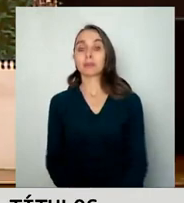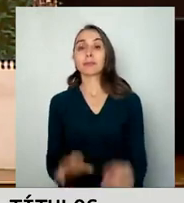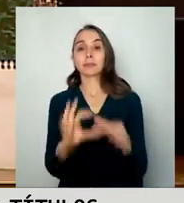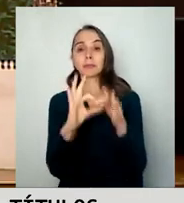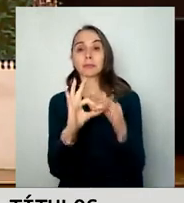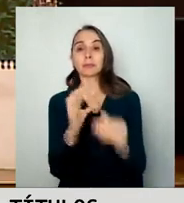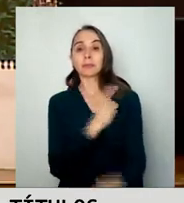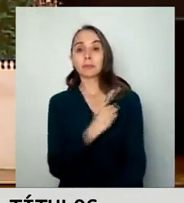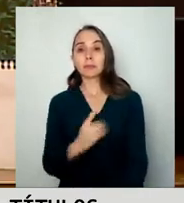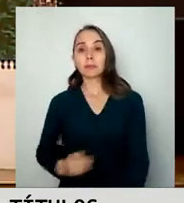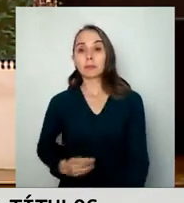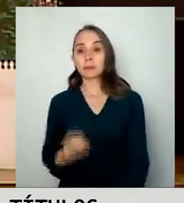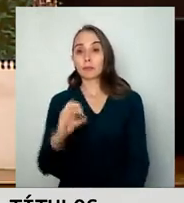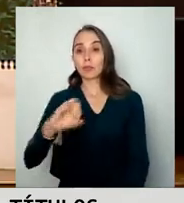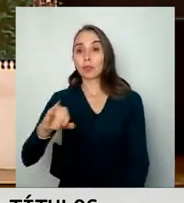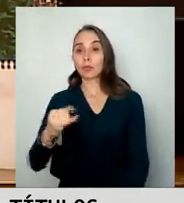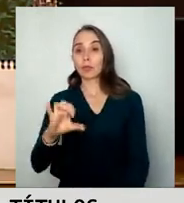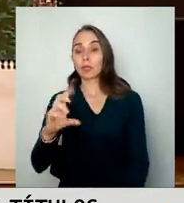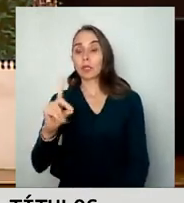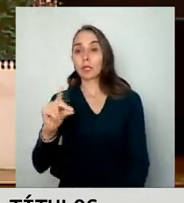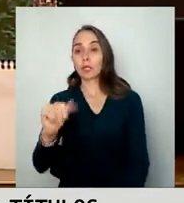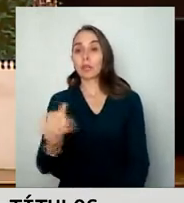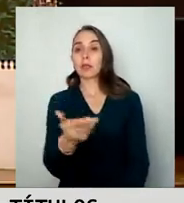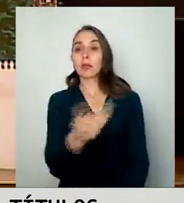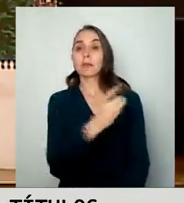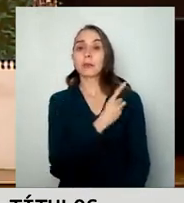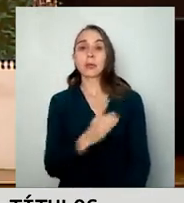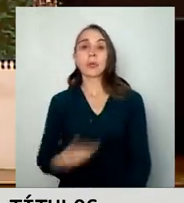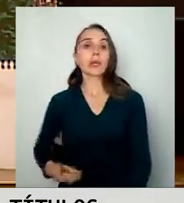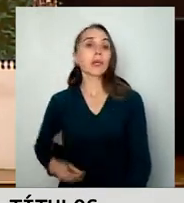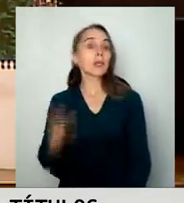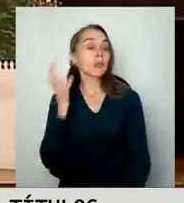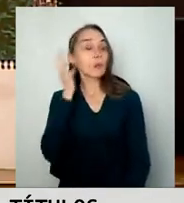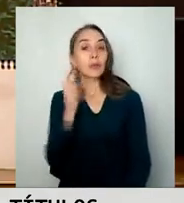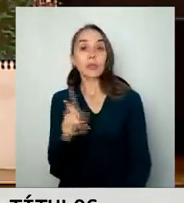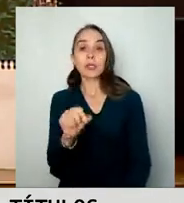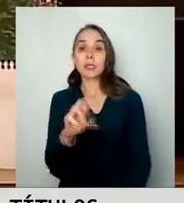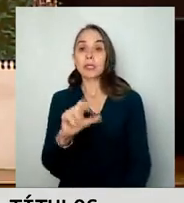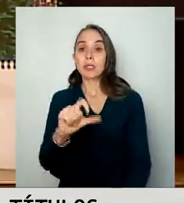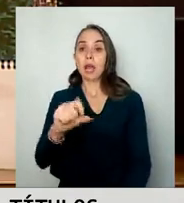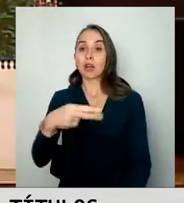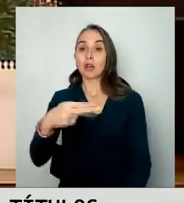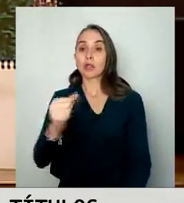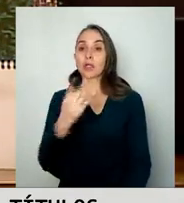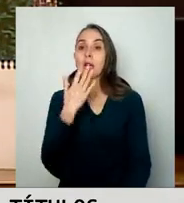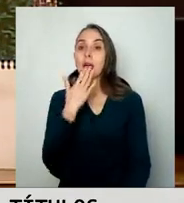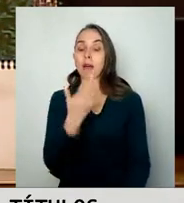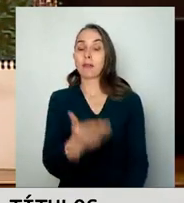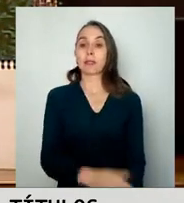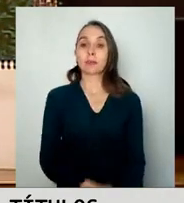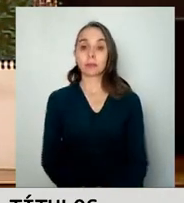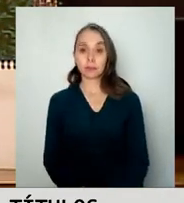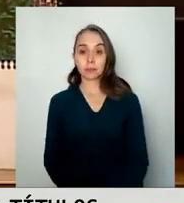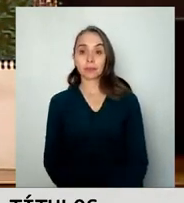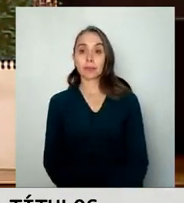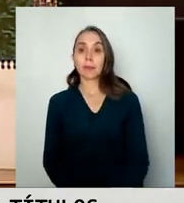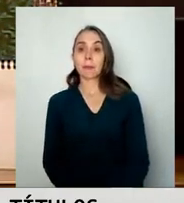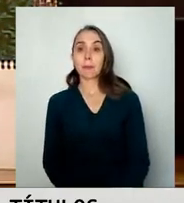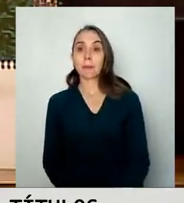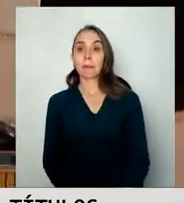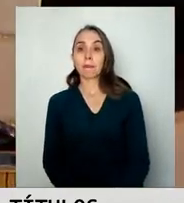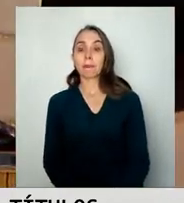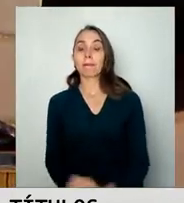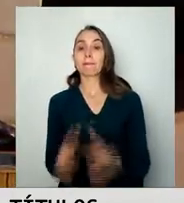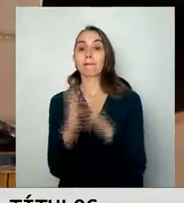le damos la palabra a la diputada Sara Concha diputada concha diciendo Muchas gracias